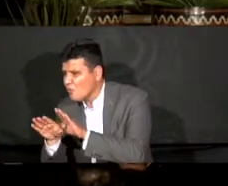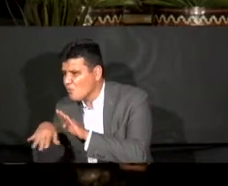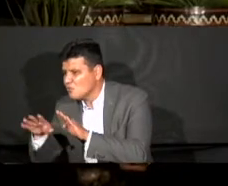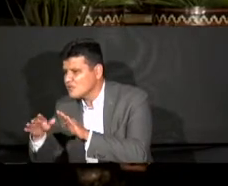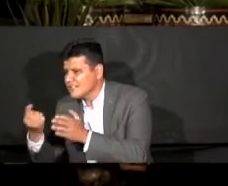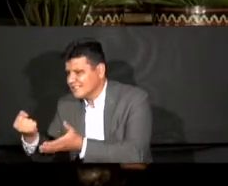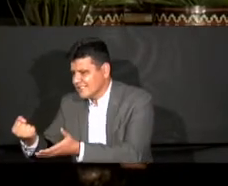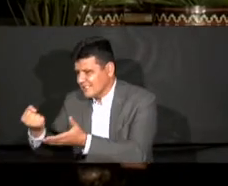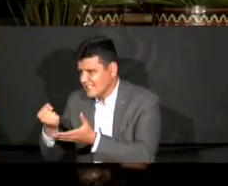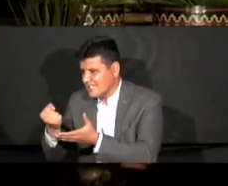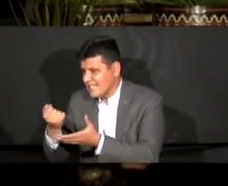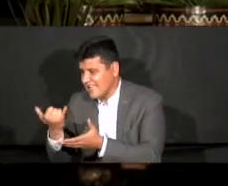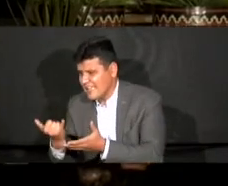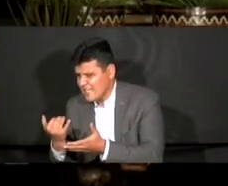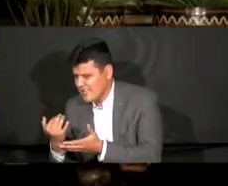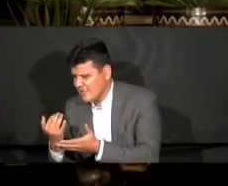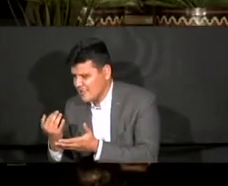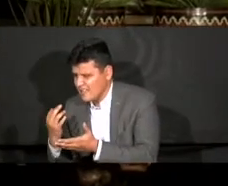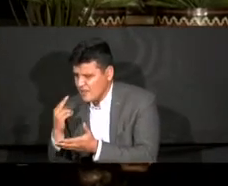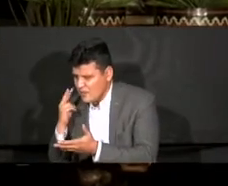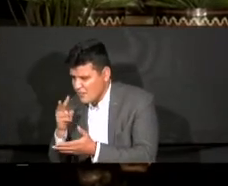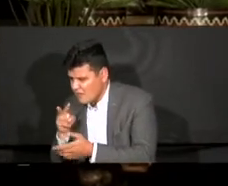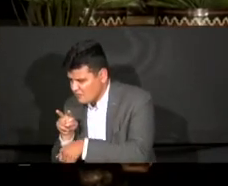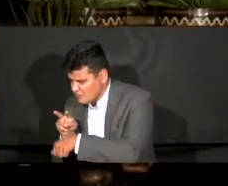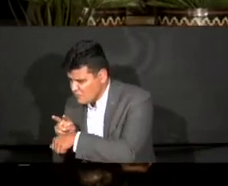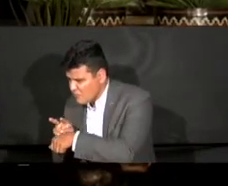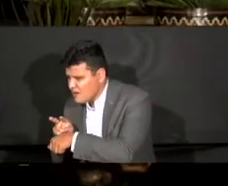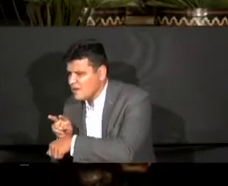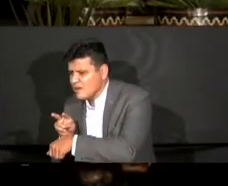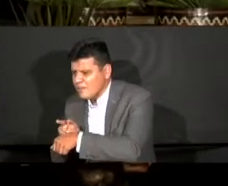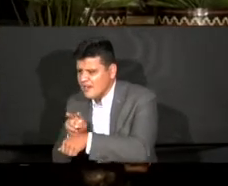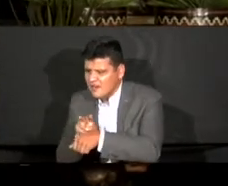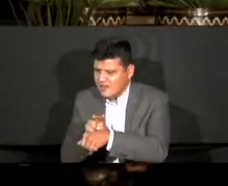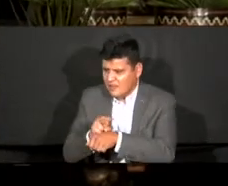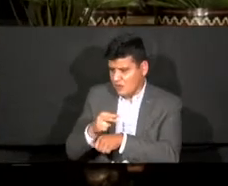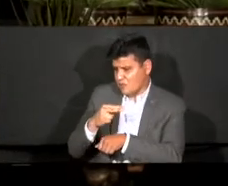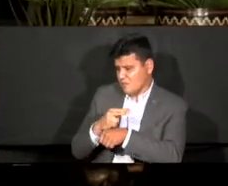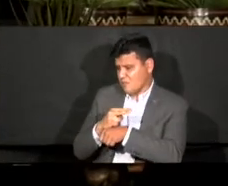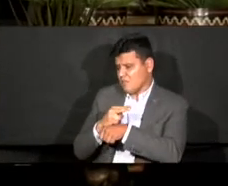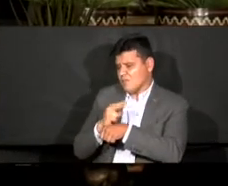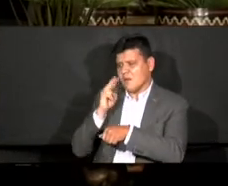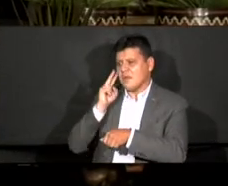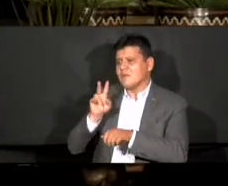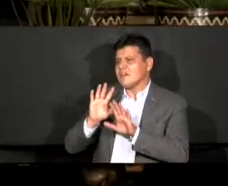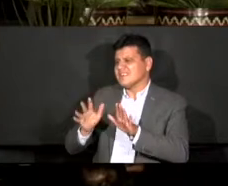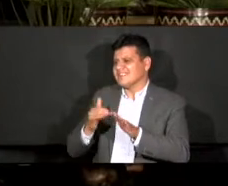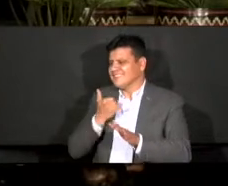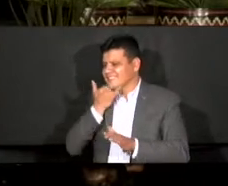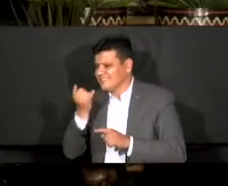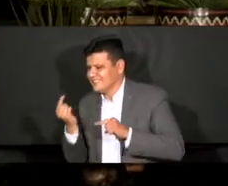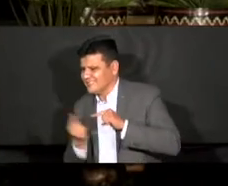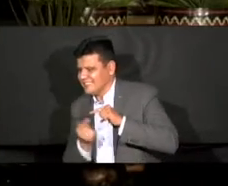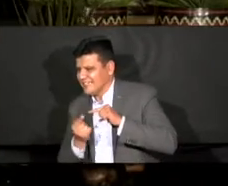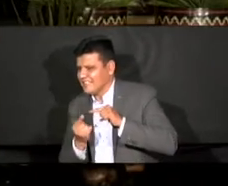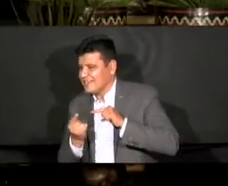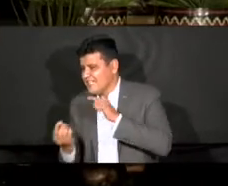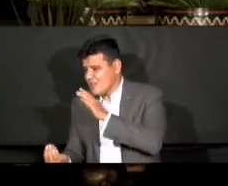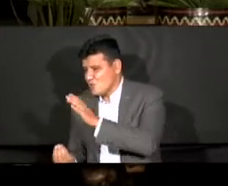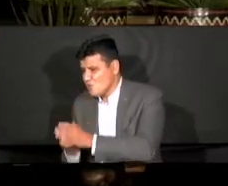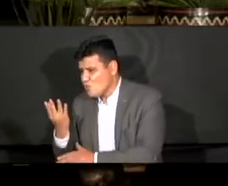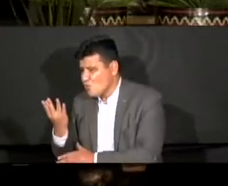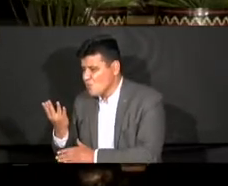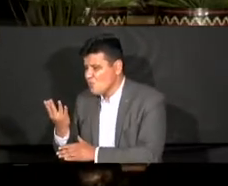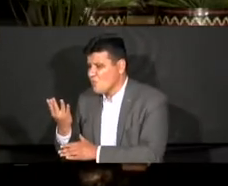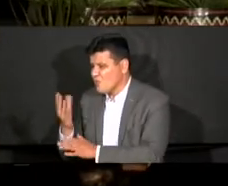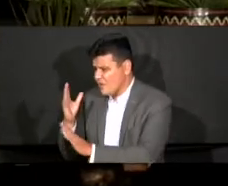existentes con particular énfasis para no repetir los errores cometidos y conseguiremos mejores términos para